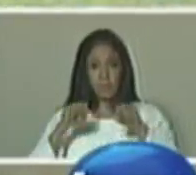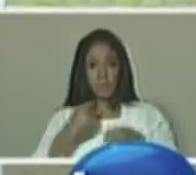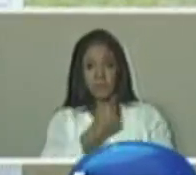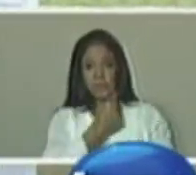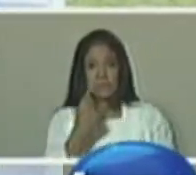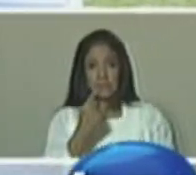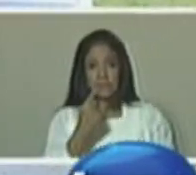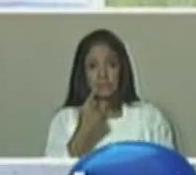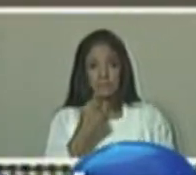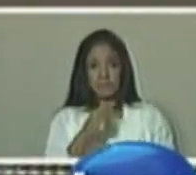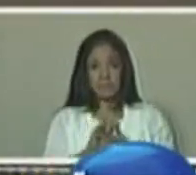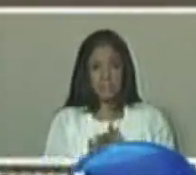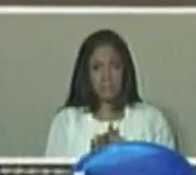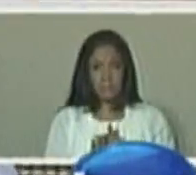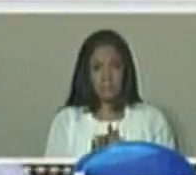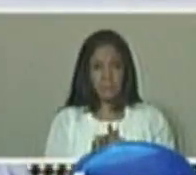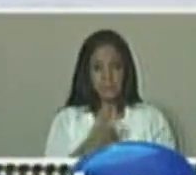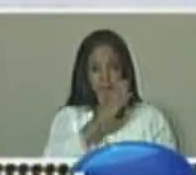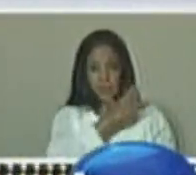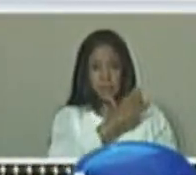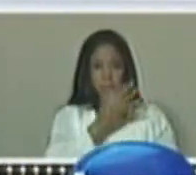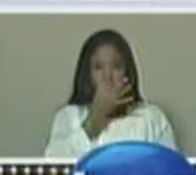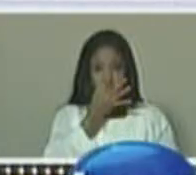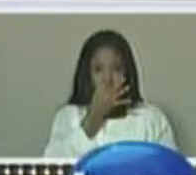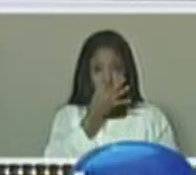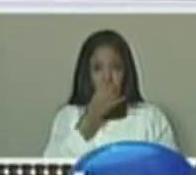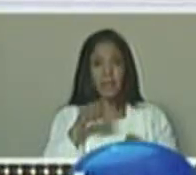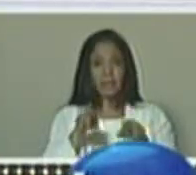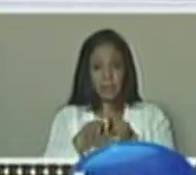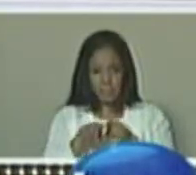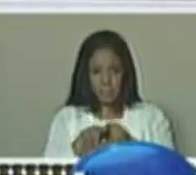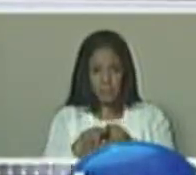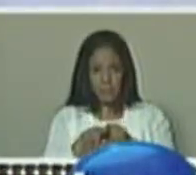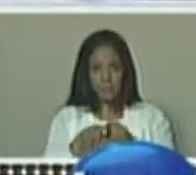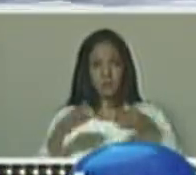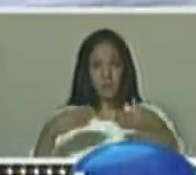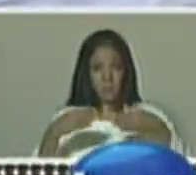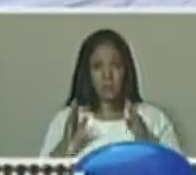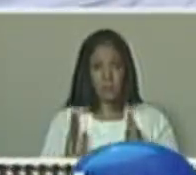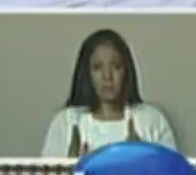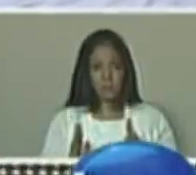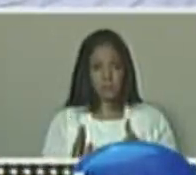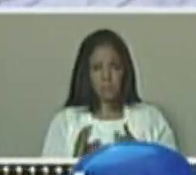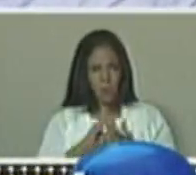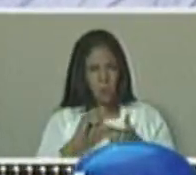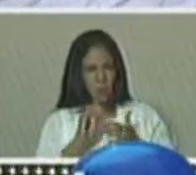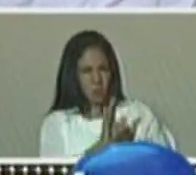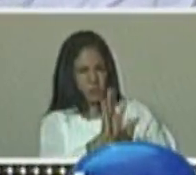comarcas también forman parte del territorio panameño. ¿O es que no somos panameños?